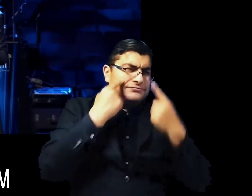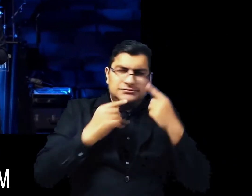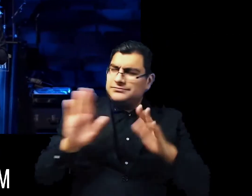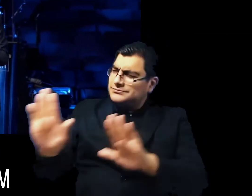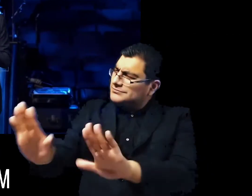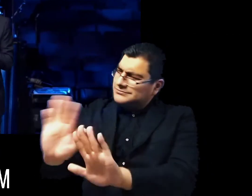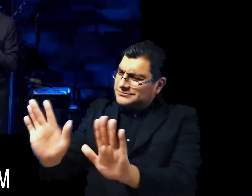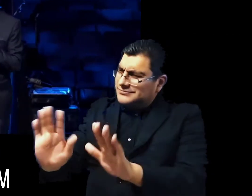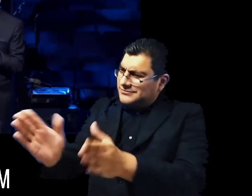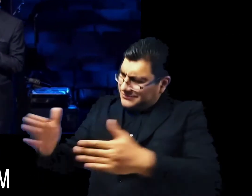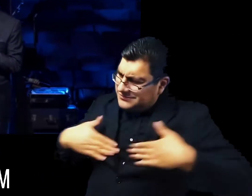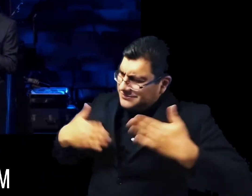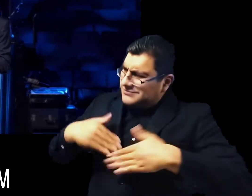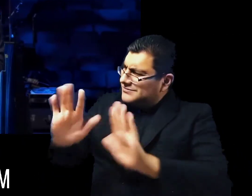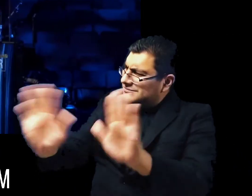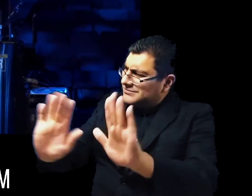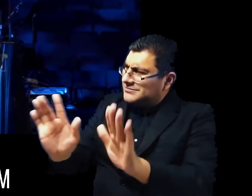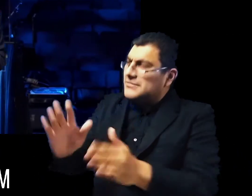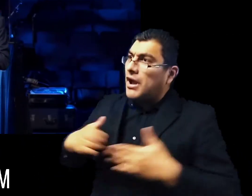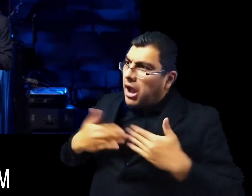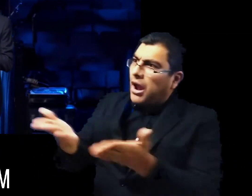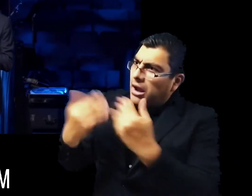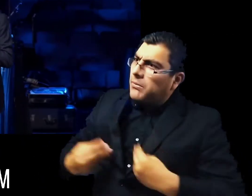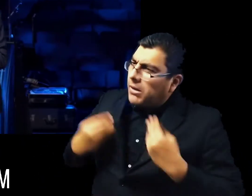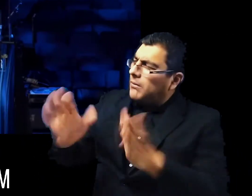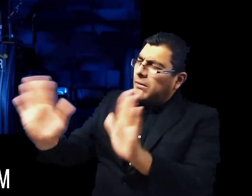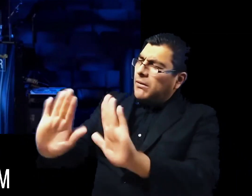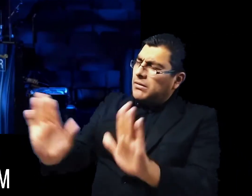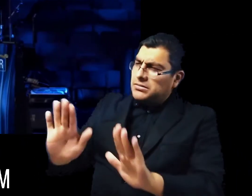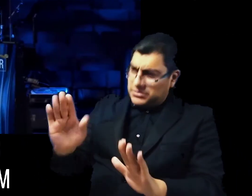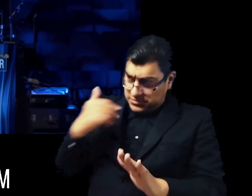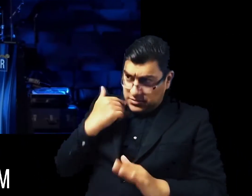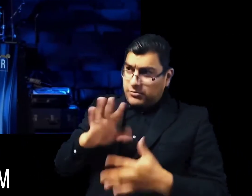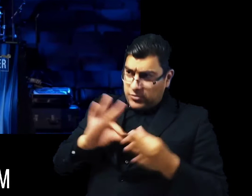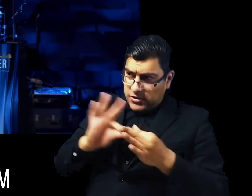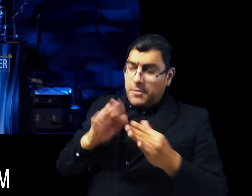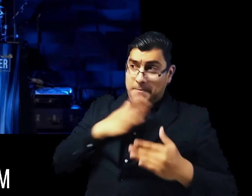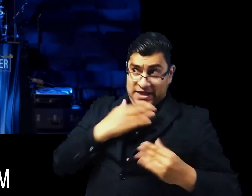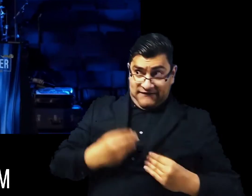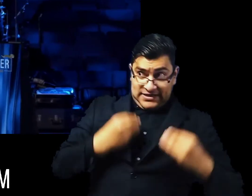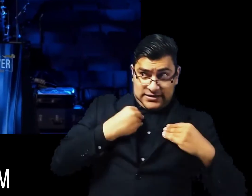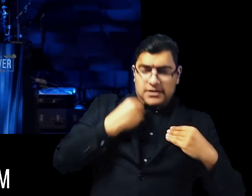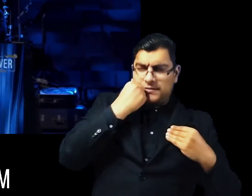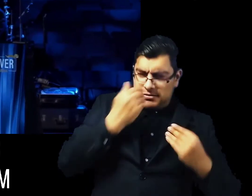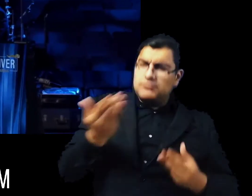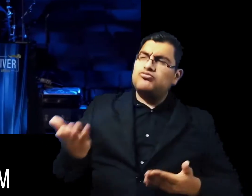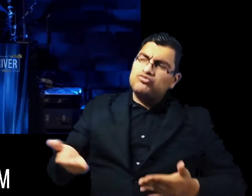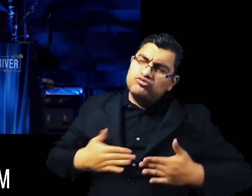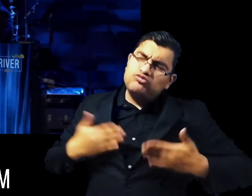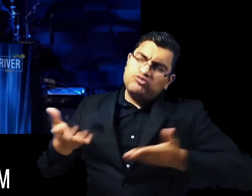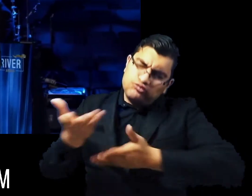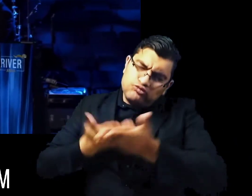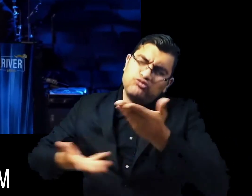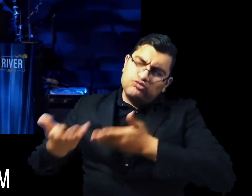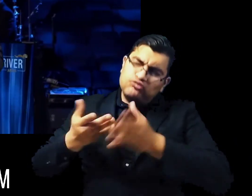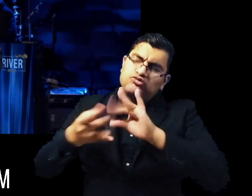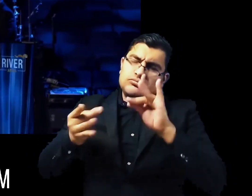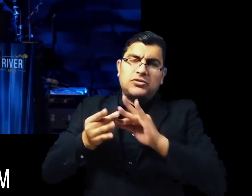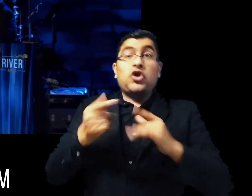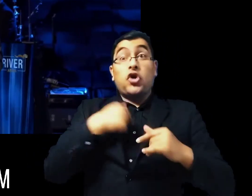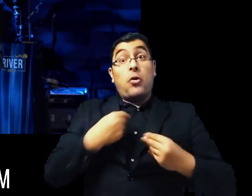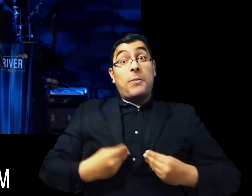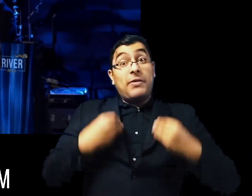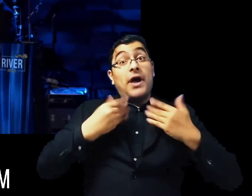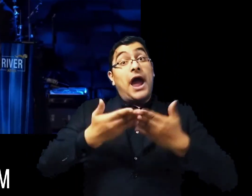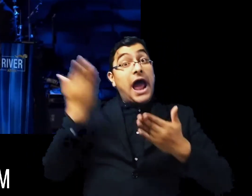dije, mira, no tenés que contarme nada de tu vida, pero si me dejás te voy a contar un poco de la mía. Y le conté algunos